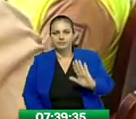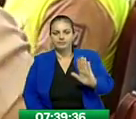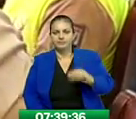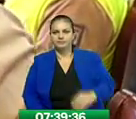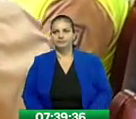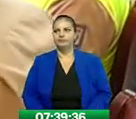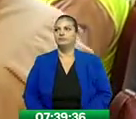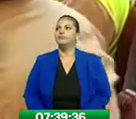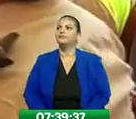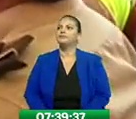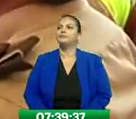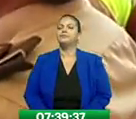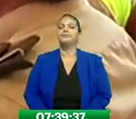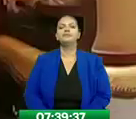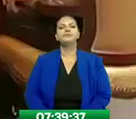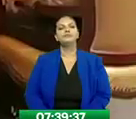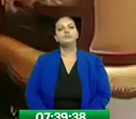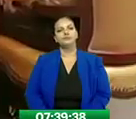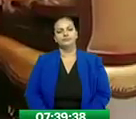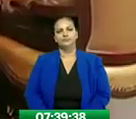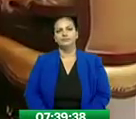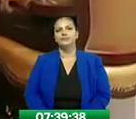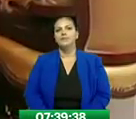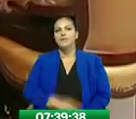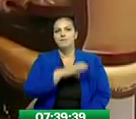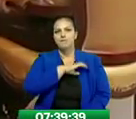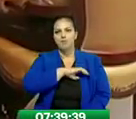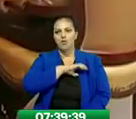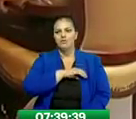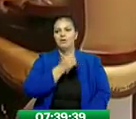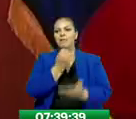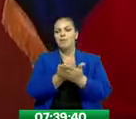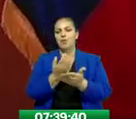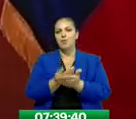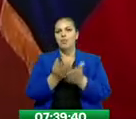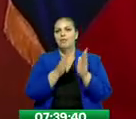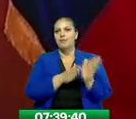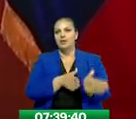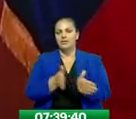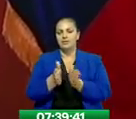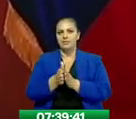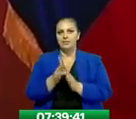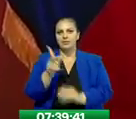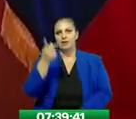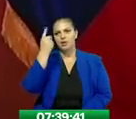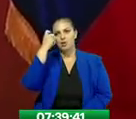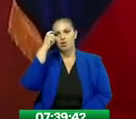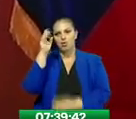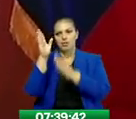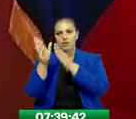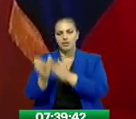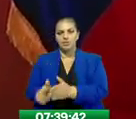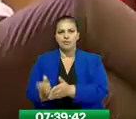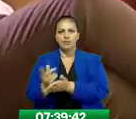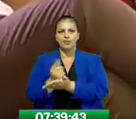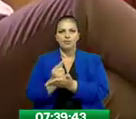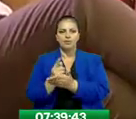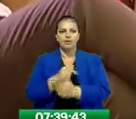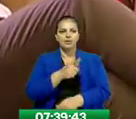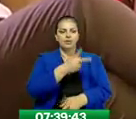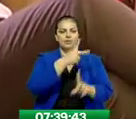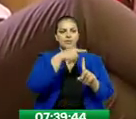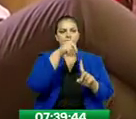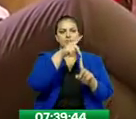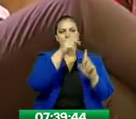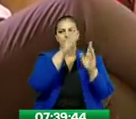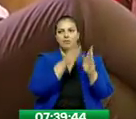Se trata de una propuesta presentada por la Policía Nacional y que ahora cuenta con el apoyo del gobernador del Guayas, así como del